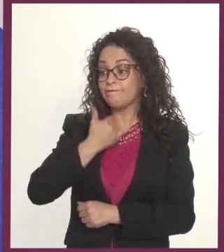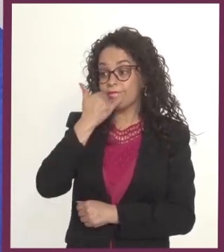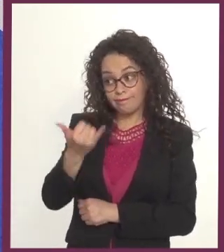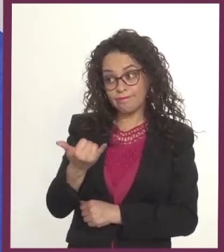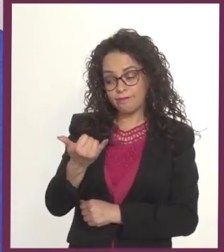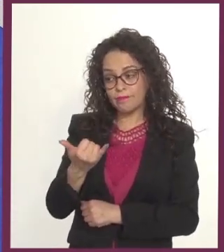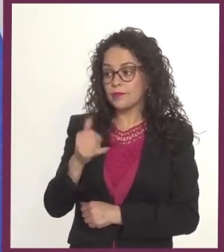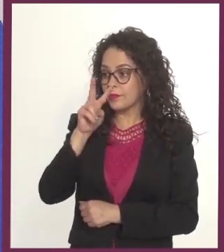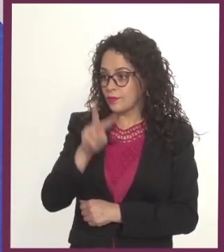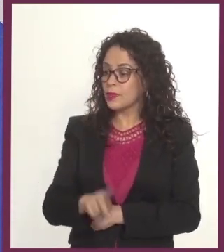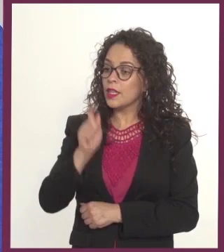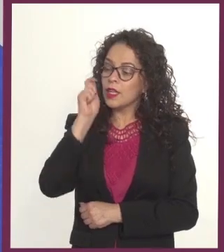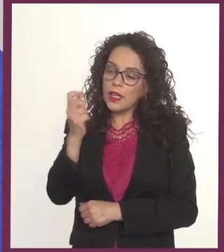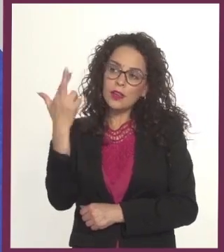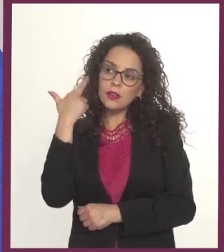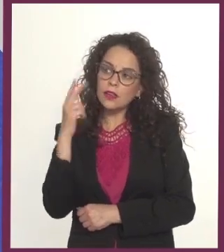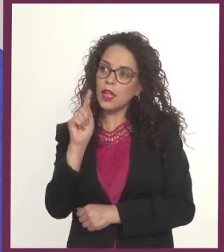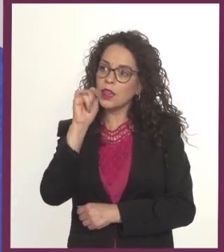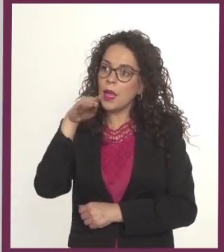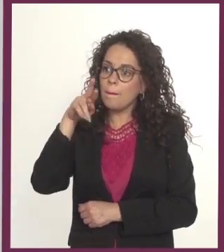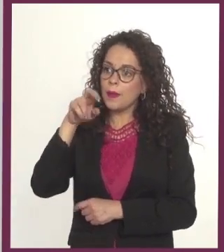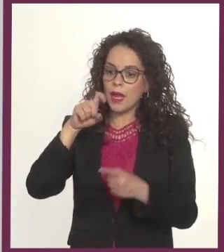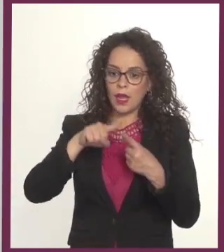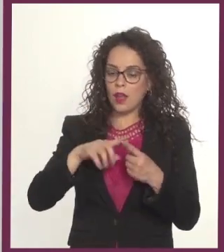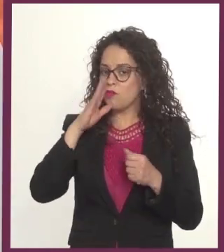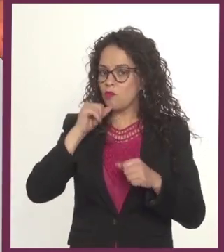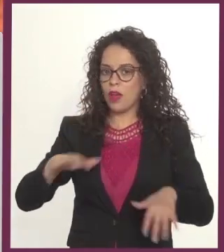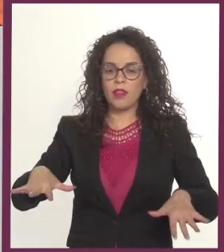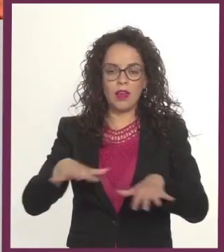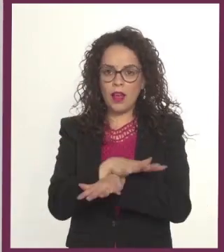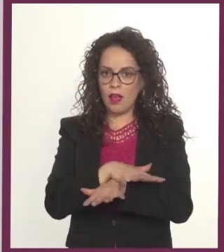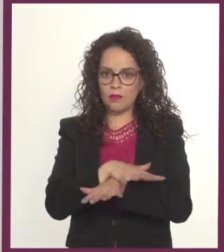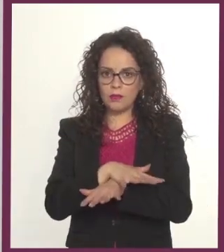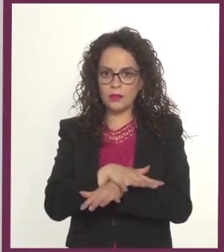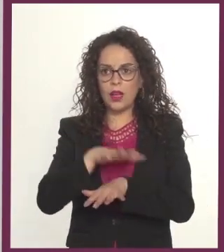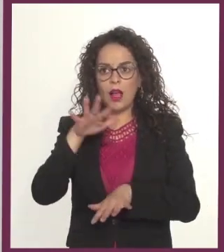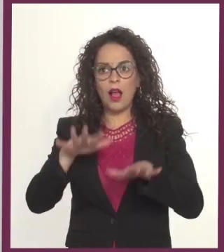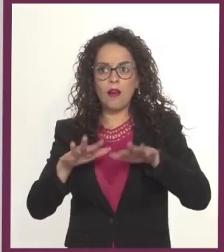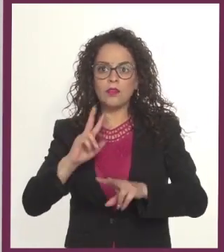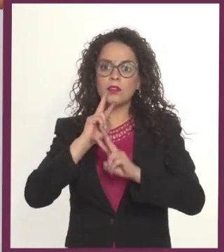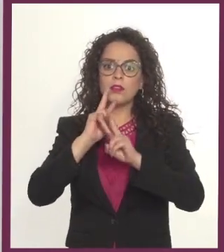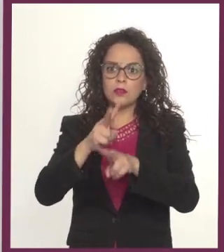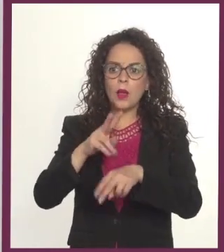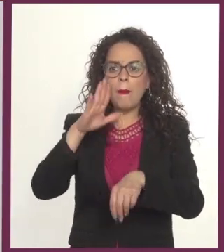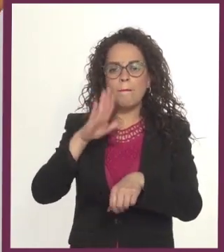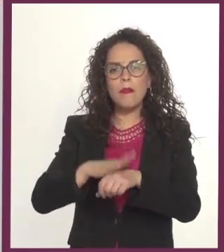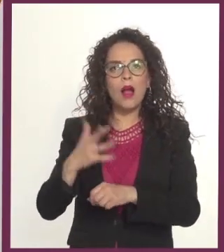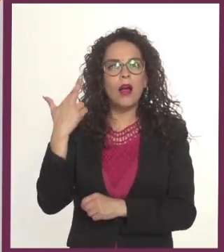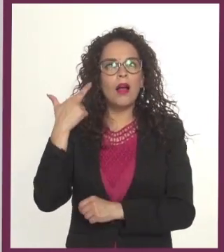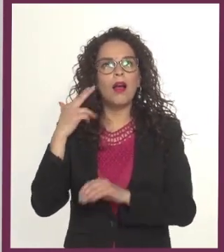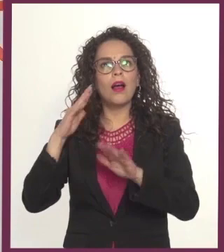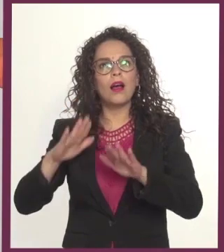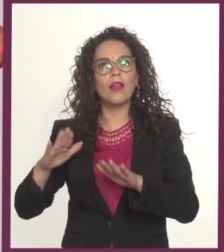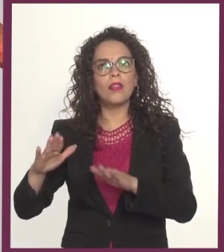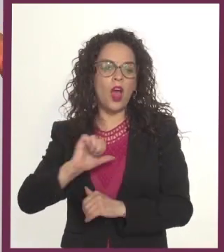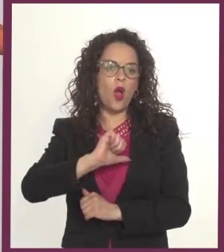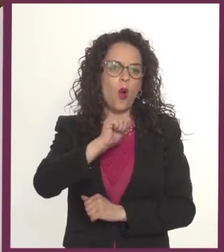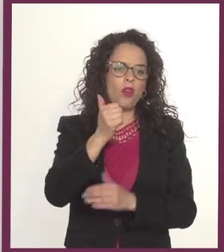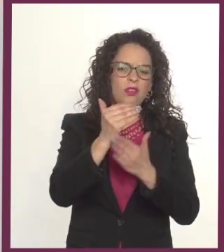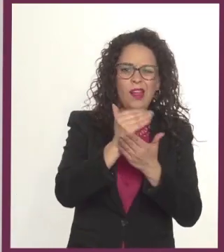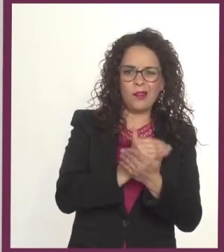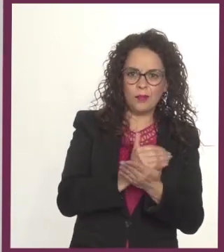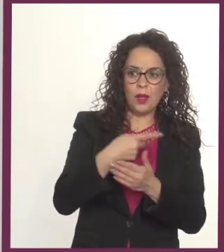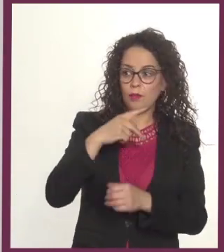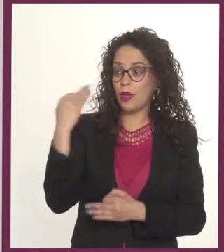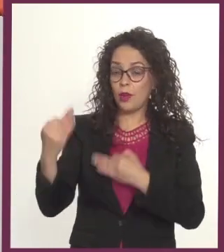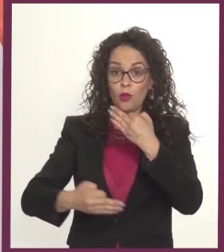que el timbre de voz es algo que no se puede cambiar y quizá unas voces sean más armoniosas que otras, pero todos podemos aprender a usar